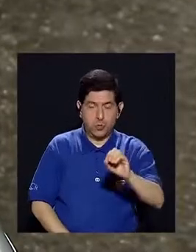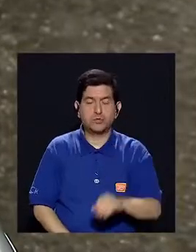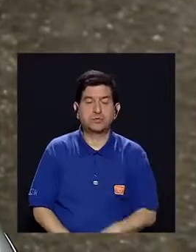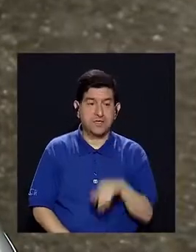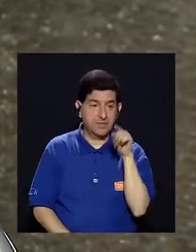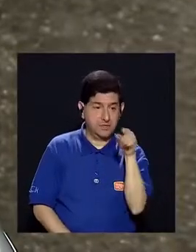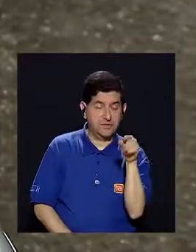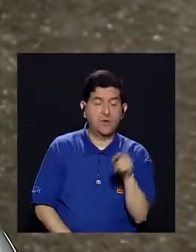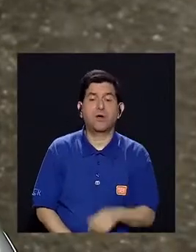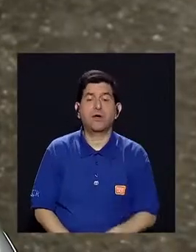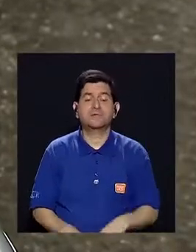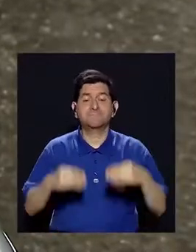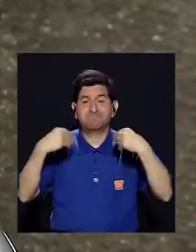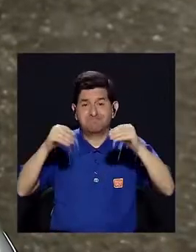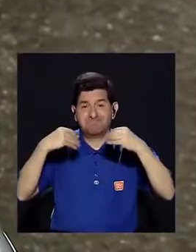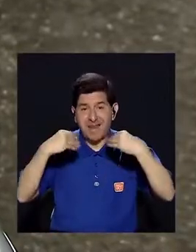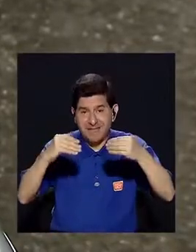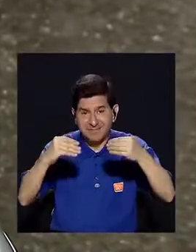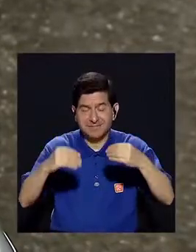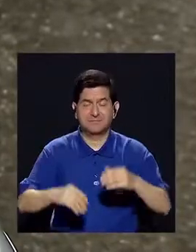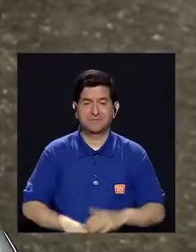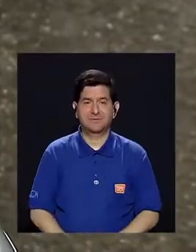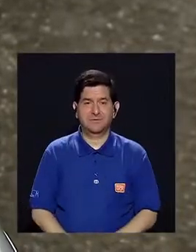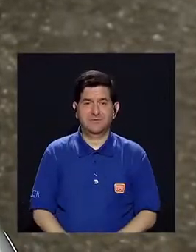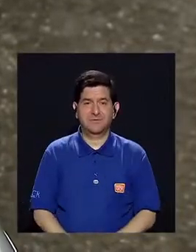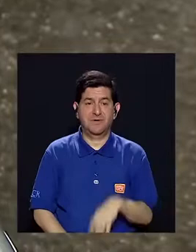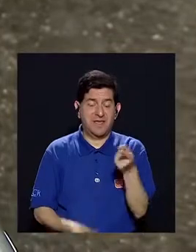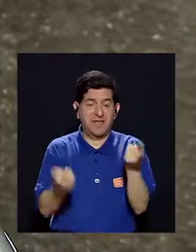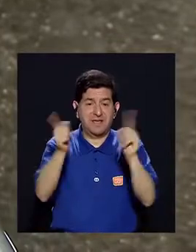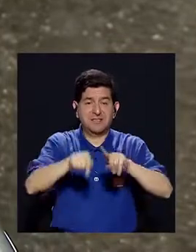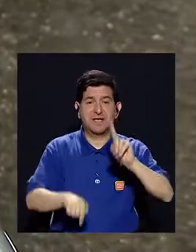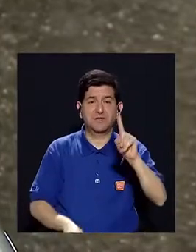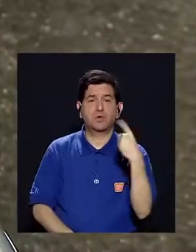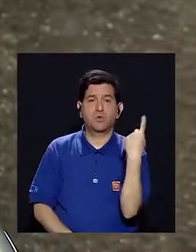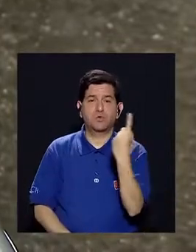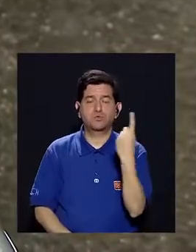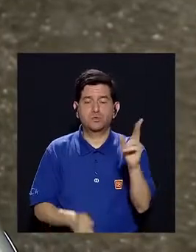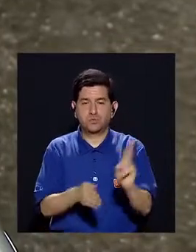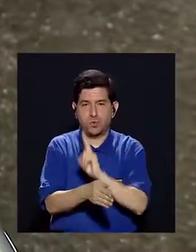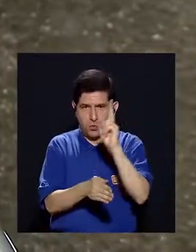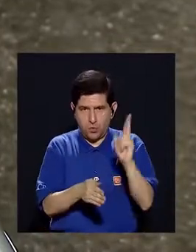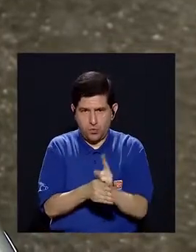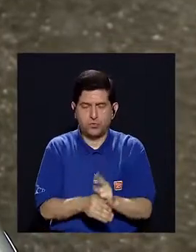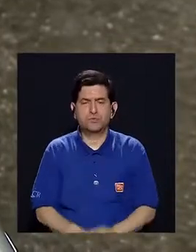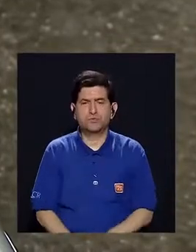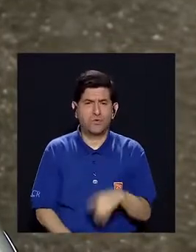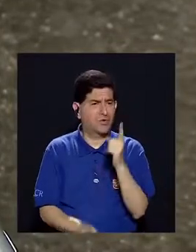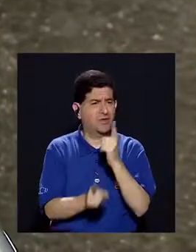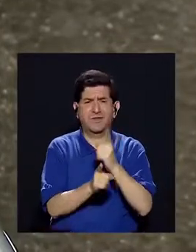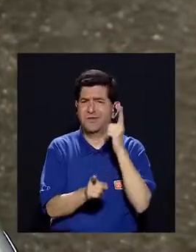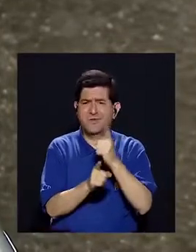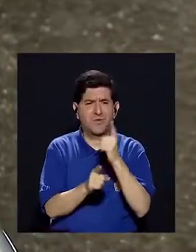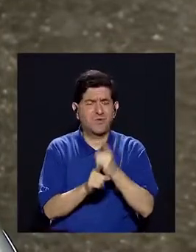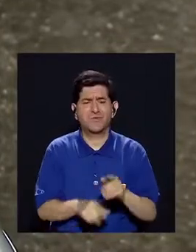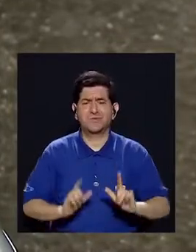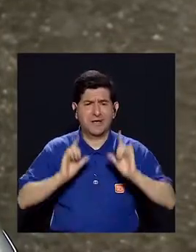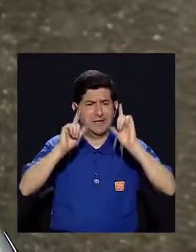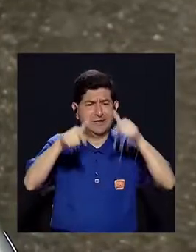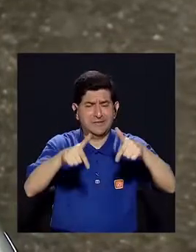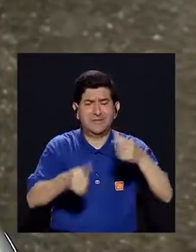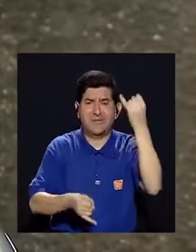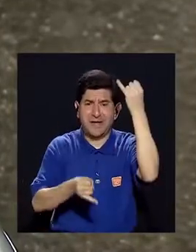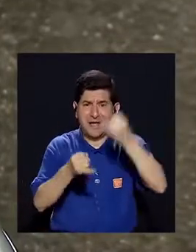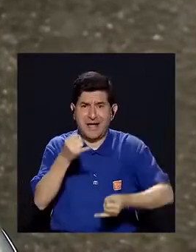11% corresponde a plásticos de un solo uso y debido a su inadecuada